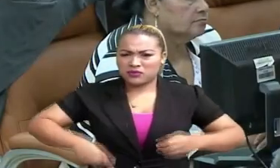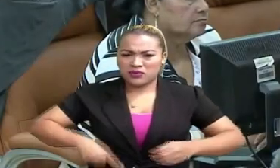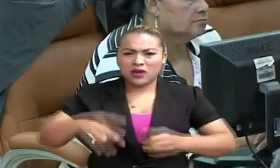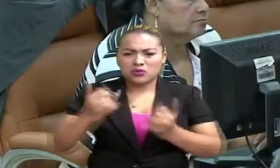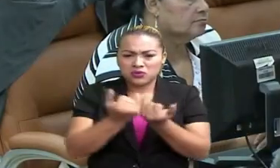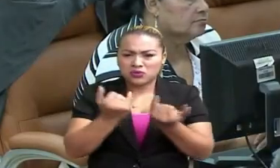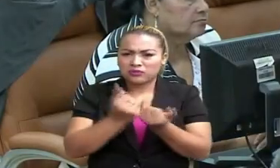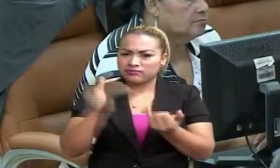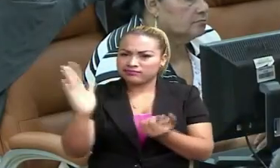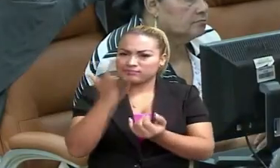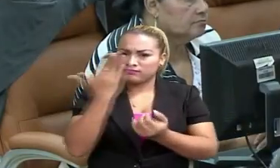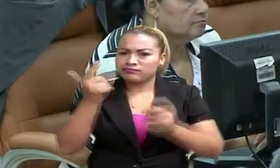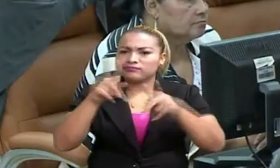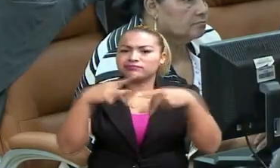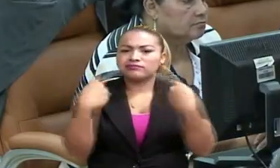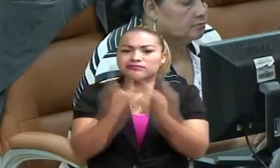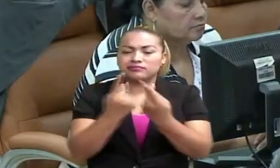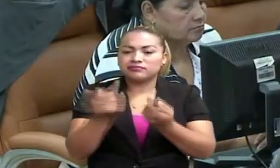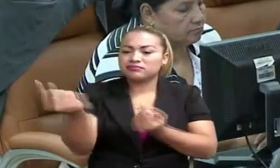Reto públicamente a eso.